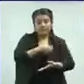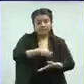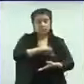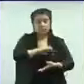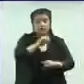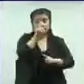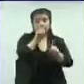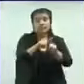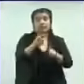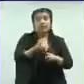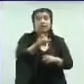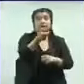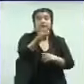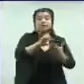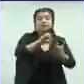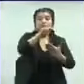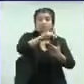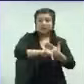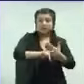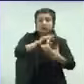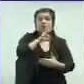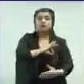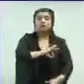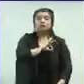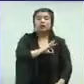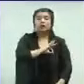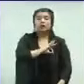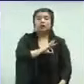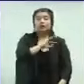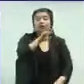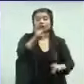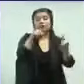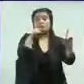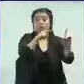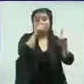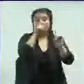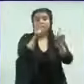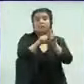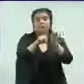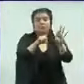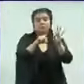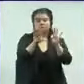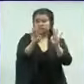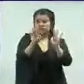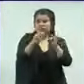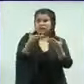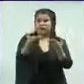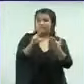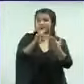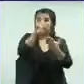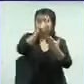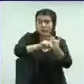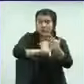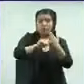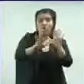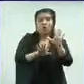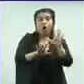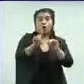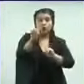inversiones de capital y de inversión social. Al respecto, llamaría la atención que en el programa